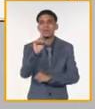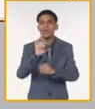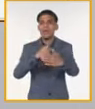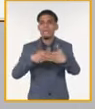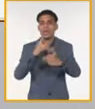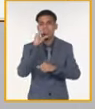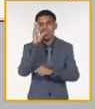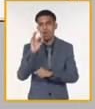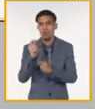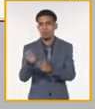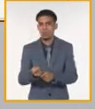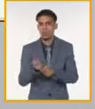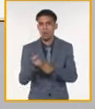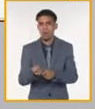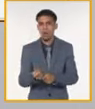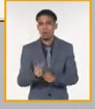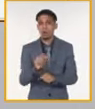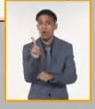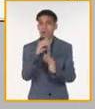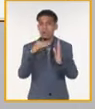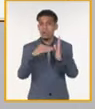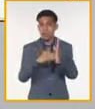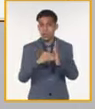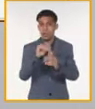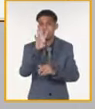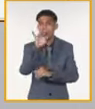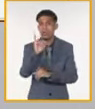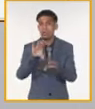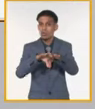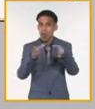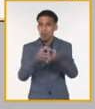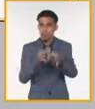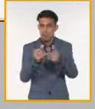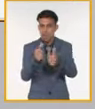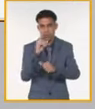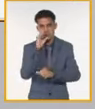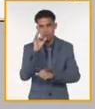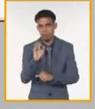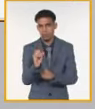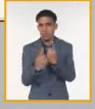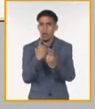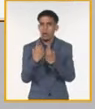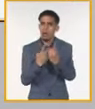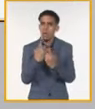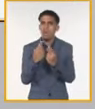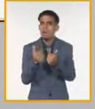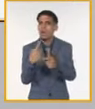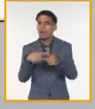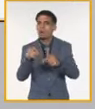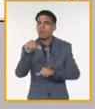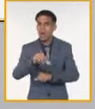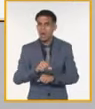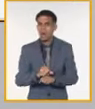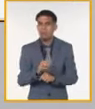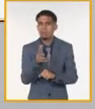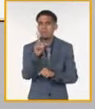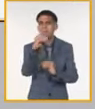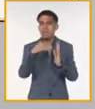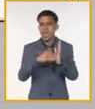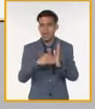agropecuarias de esas 11046 no todas están funcionando hay más de 1000 o que no han terminado el